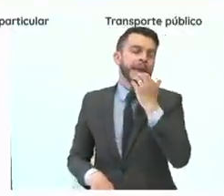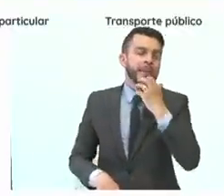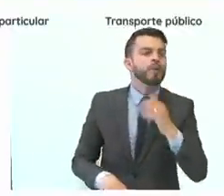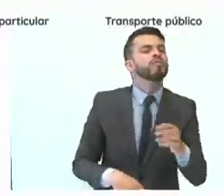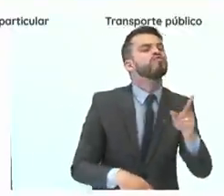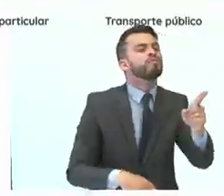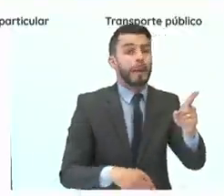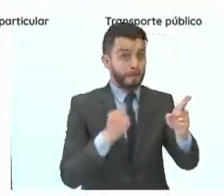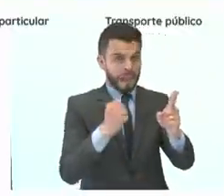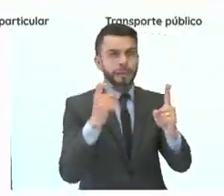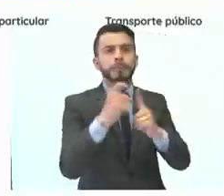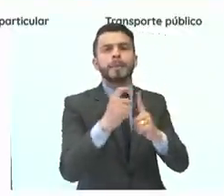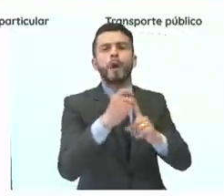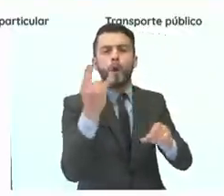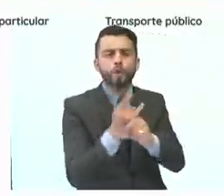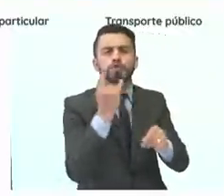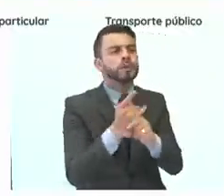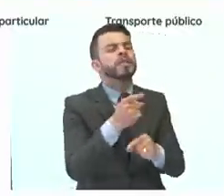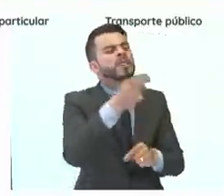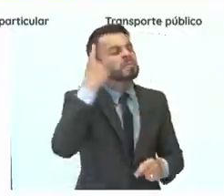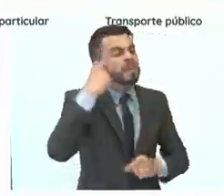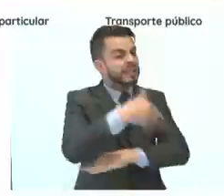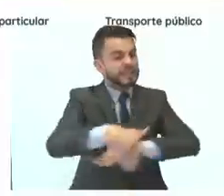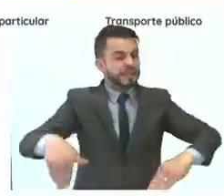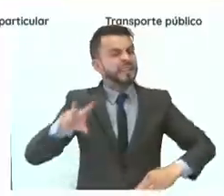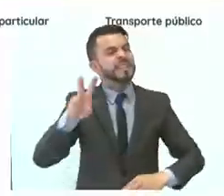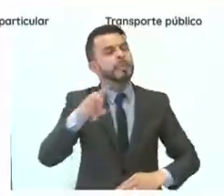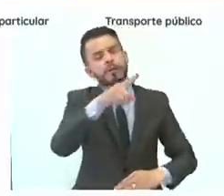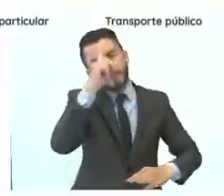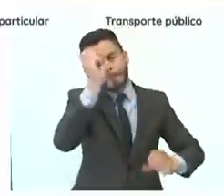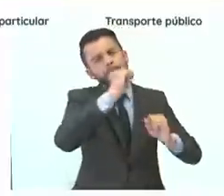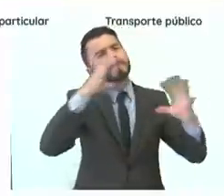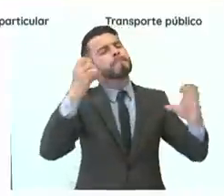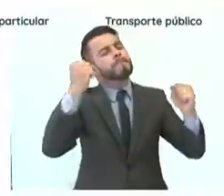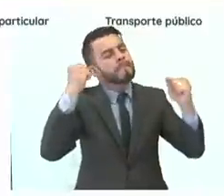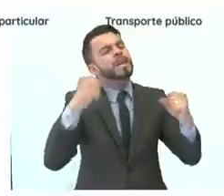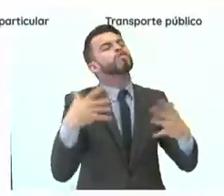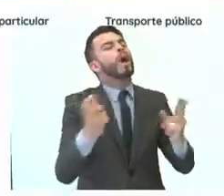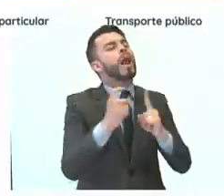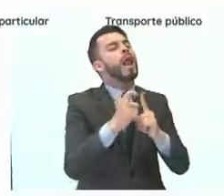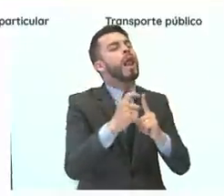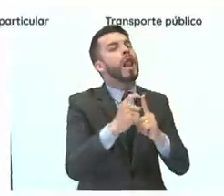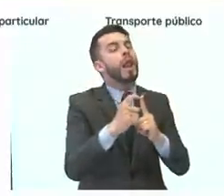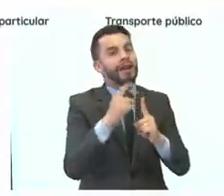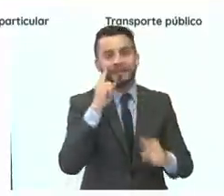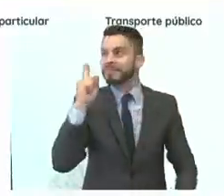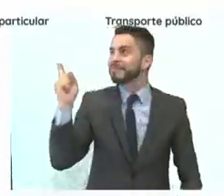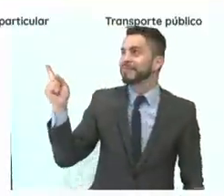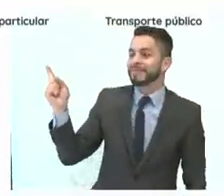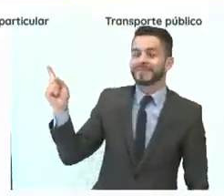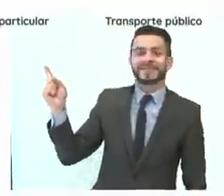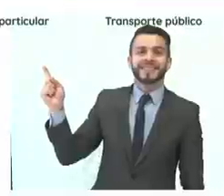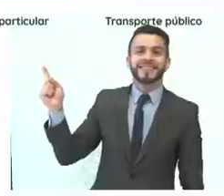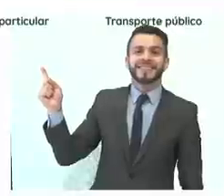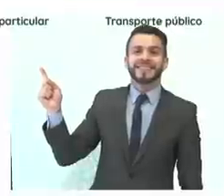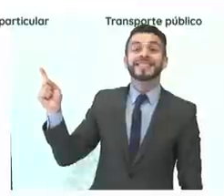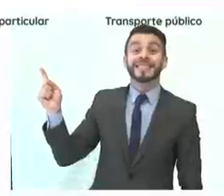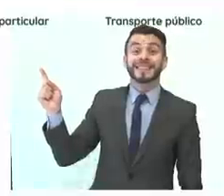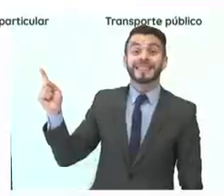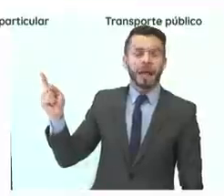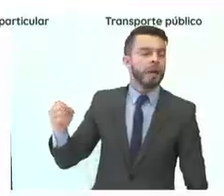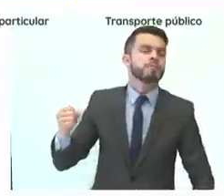gente, ¿qué es prioritariamente lo que se imagina? Prioritariamente lo que se imagina es un corredor con muchas zonas verdes, con